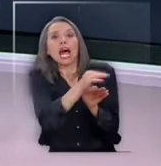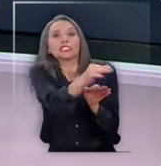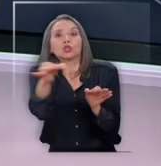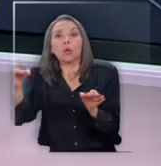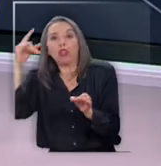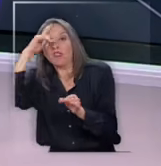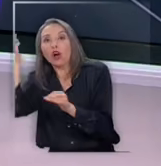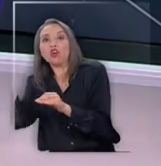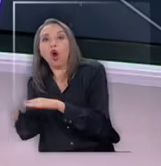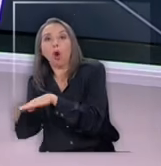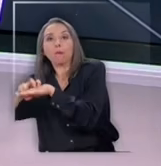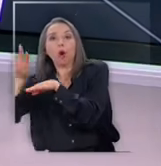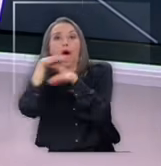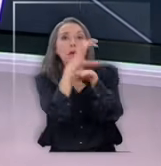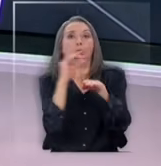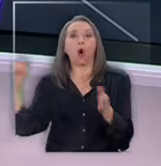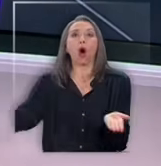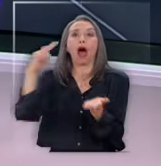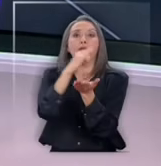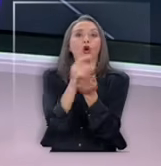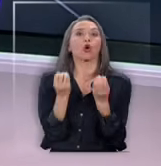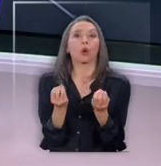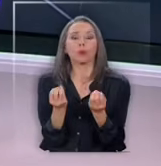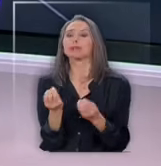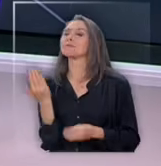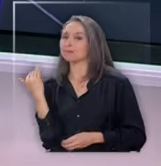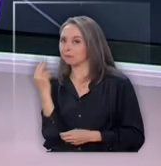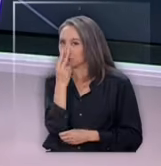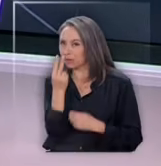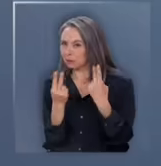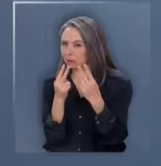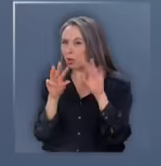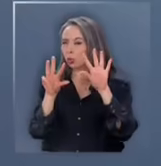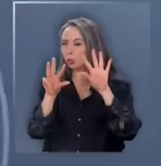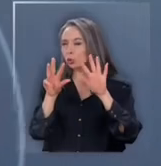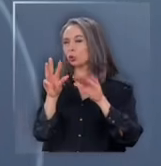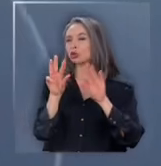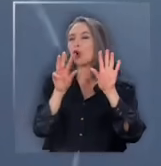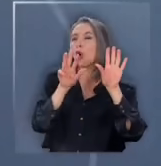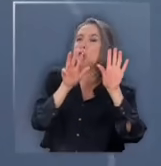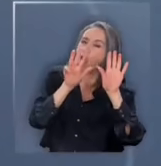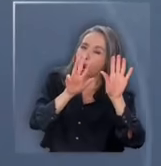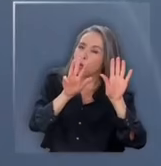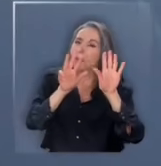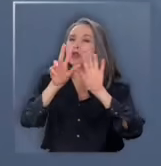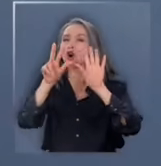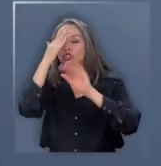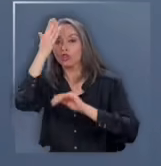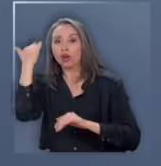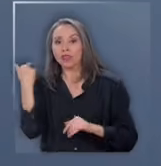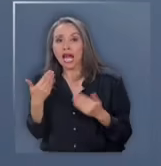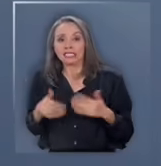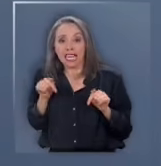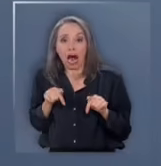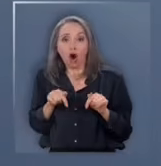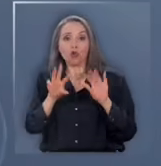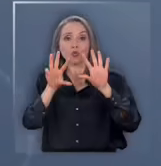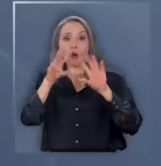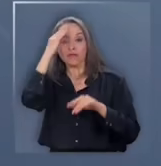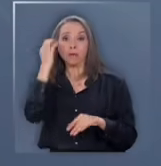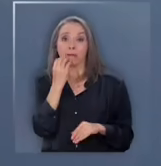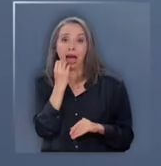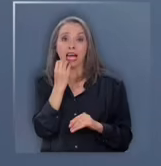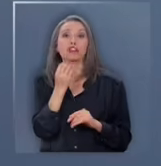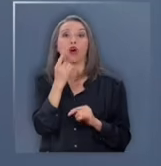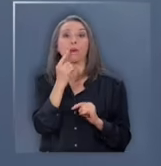definitiva de lo que ha pasado en los últimos 89 días porque a ver 9 días de mayo llevamos de sólo 9 días en